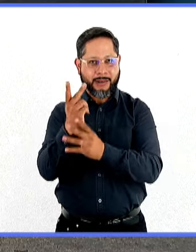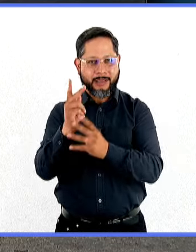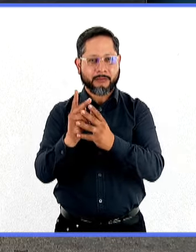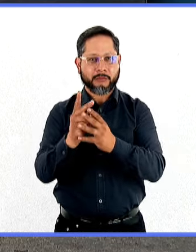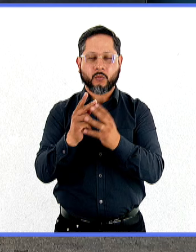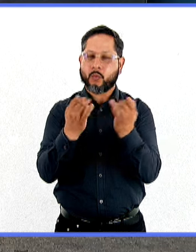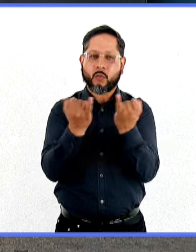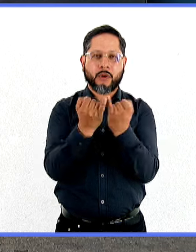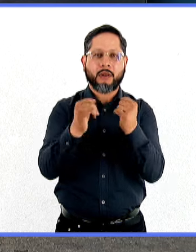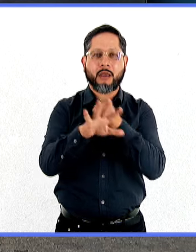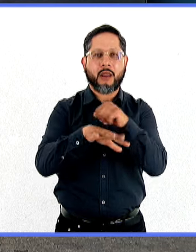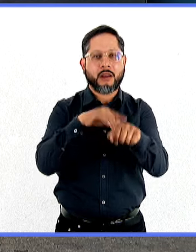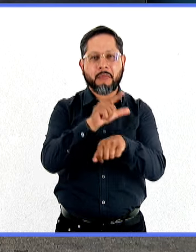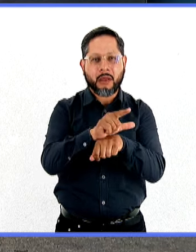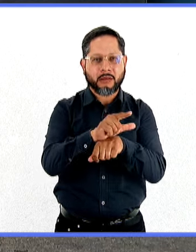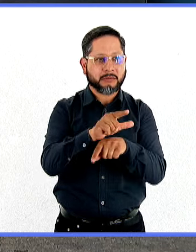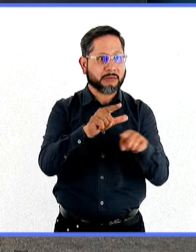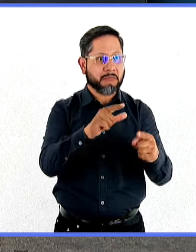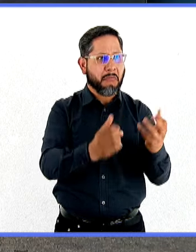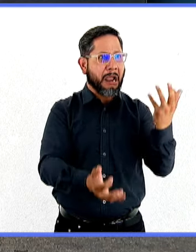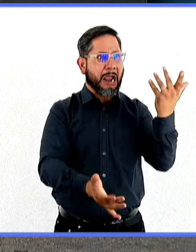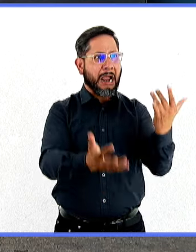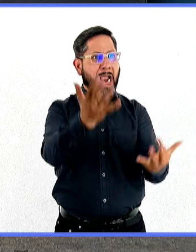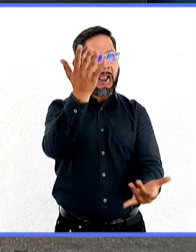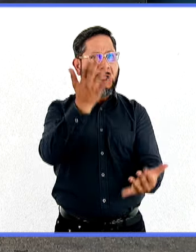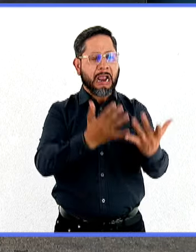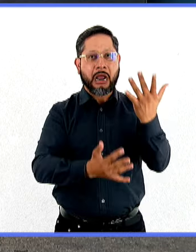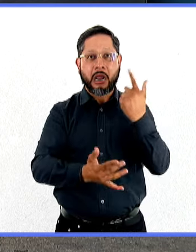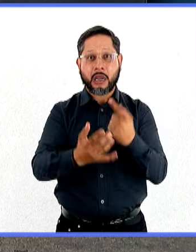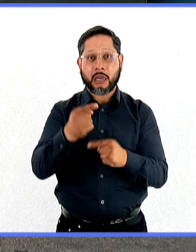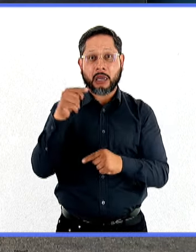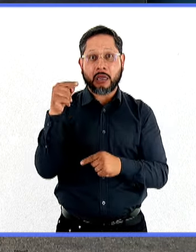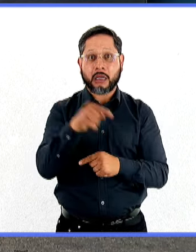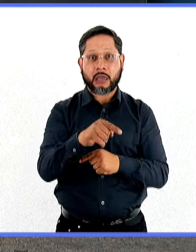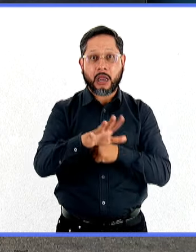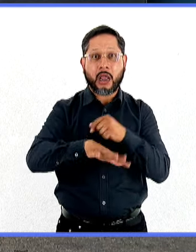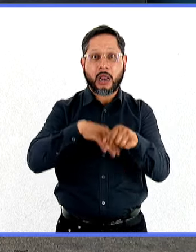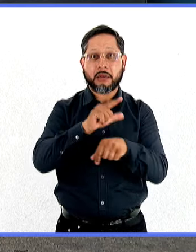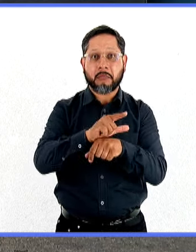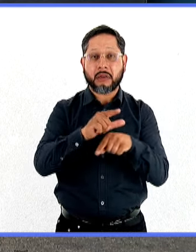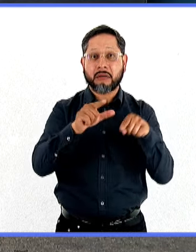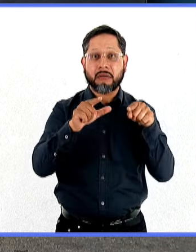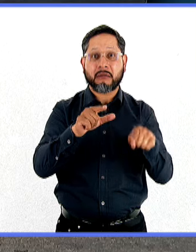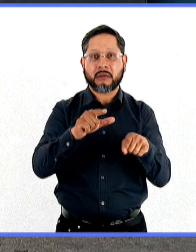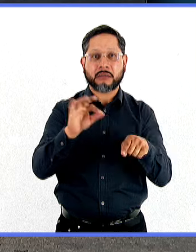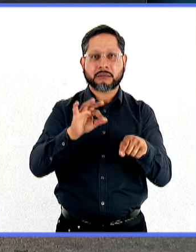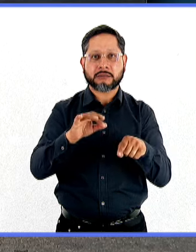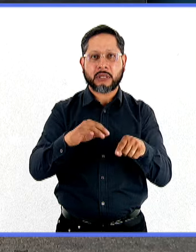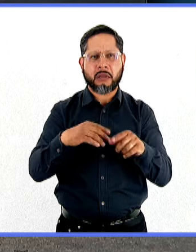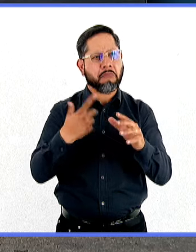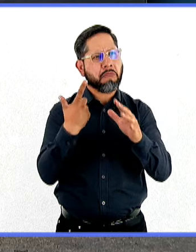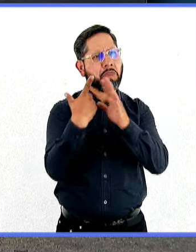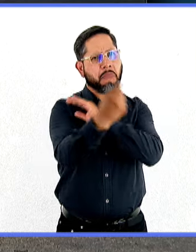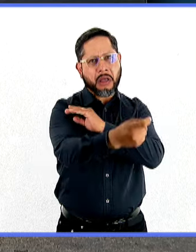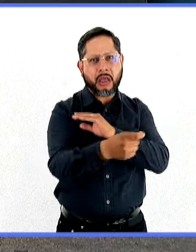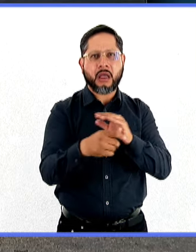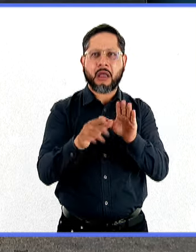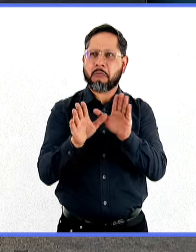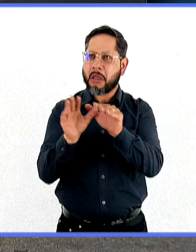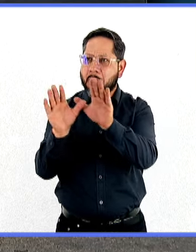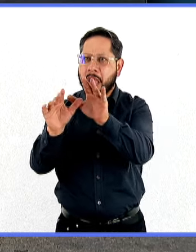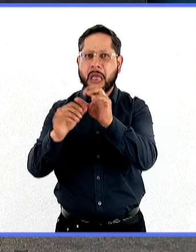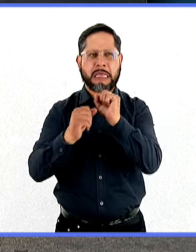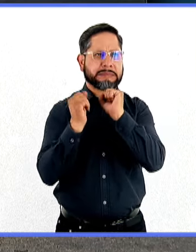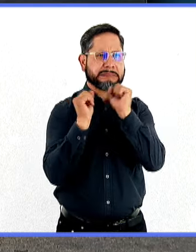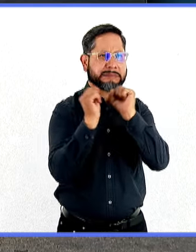animales también en el momento en el que se presentea el fuego muchos de ellos se pueden desplazar pueden volar pueden correr